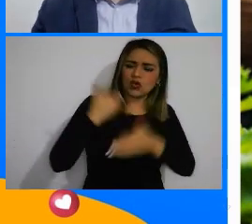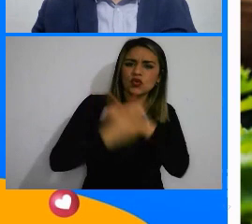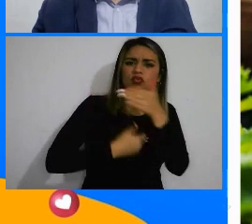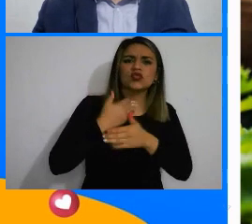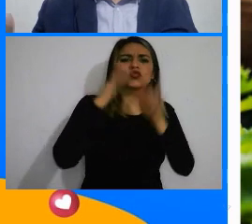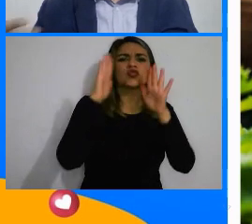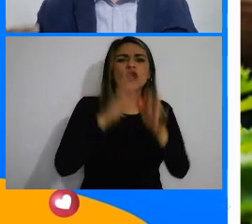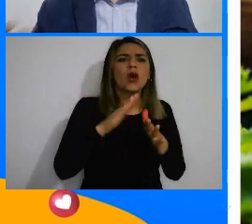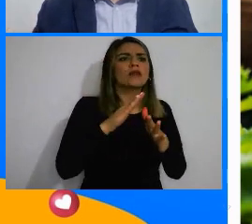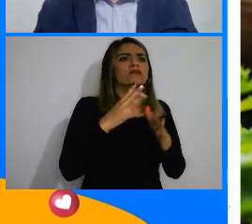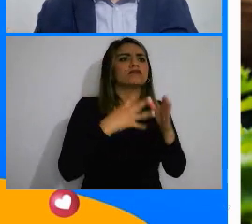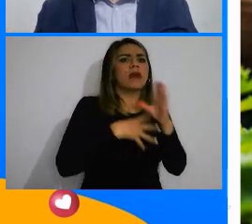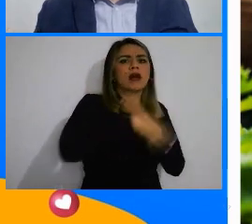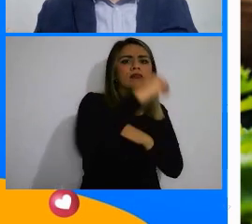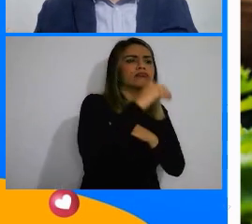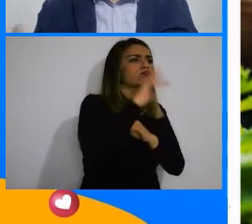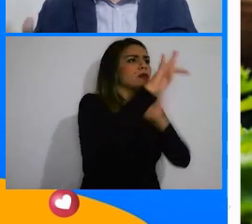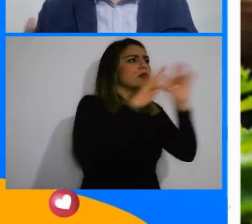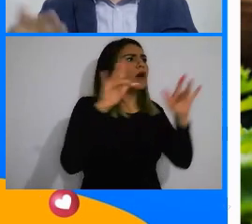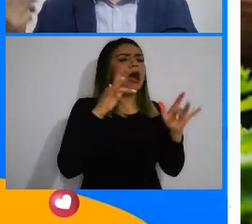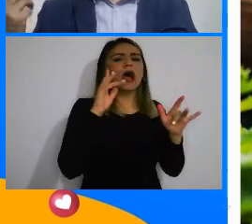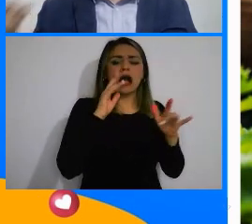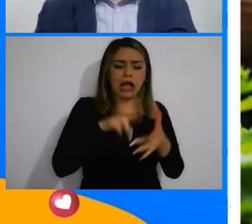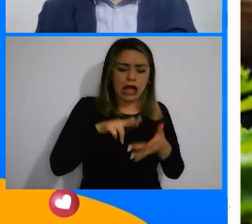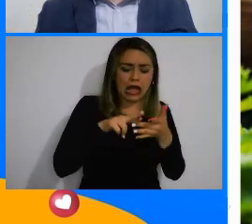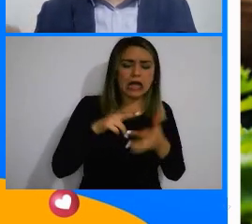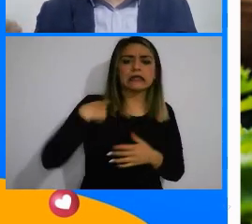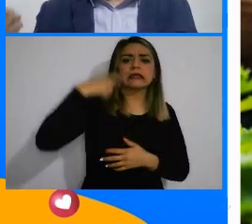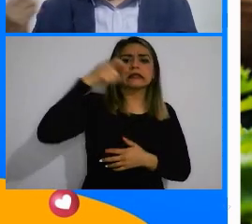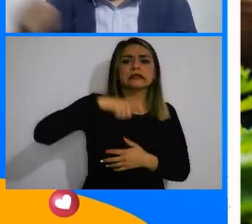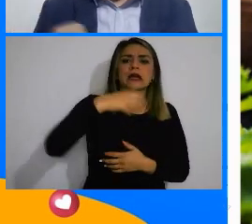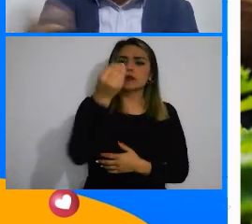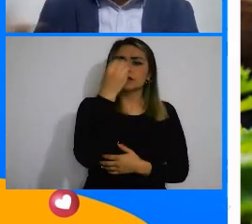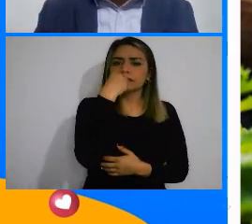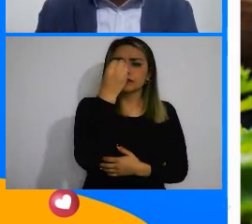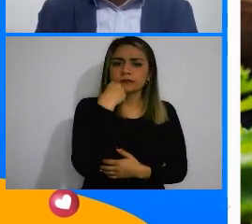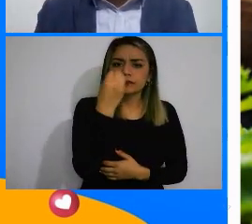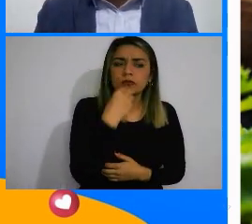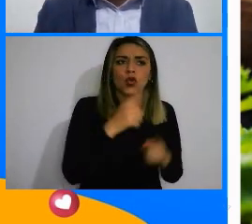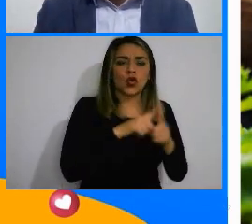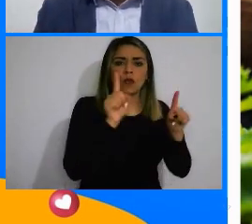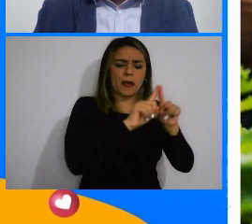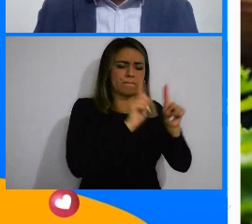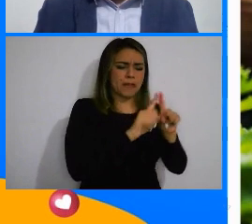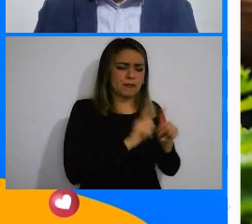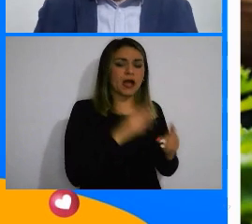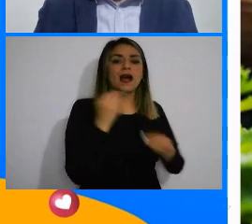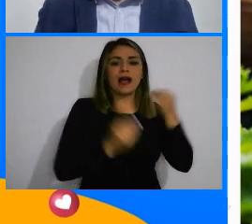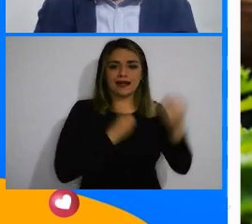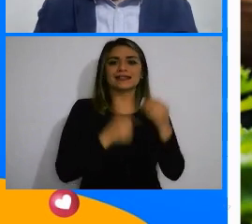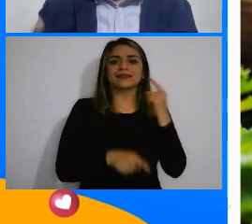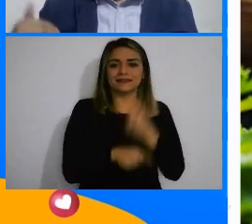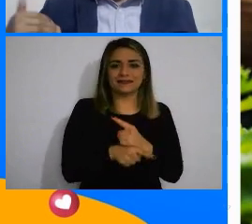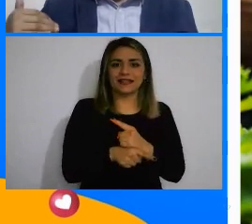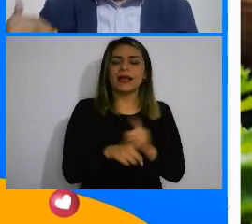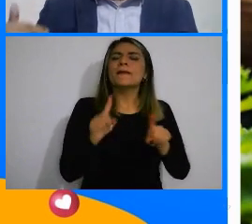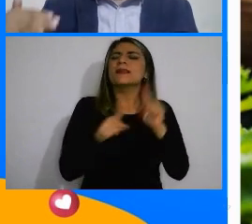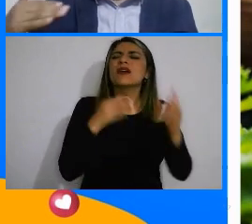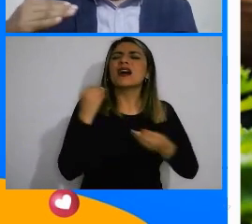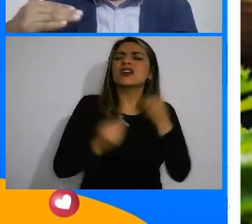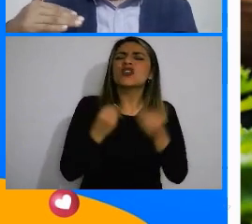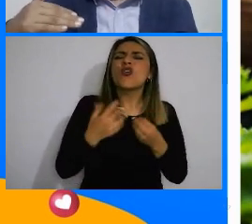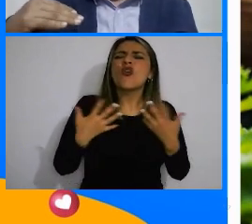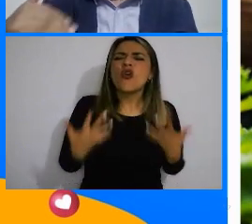de migración como resultado de necesidades de alimento y otras muchas cosas más. Pero lo hacen